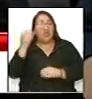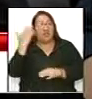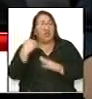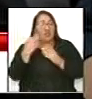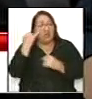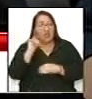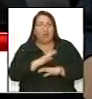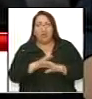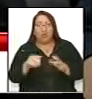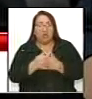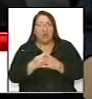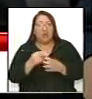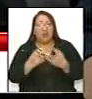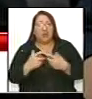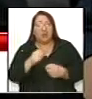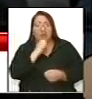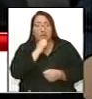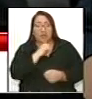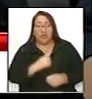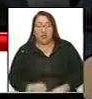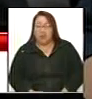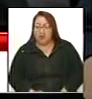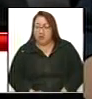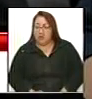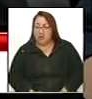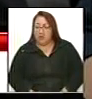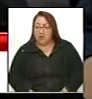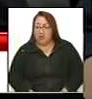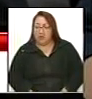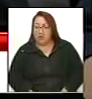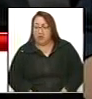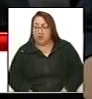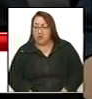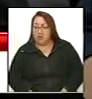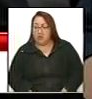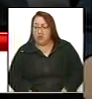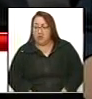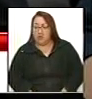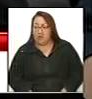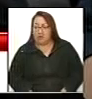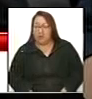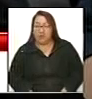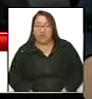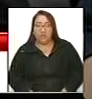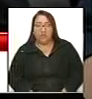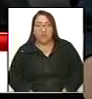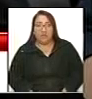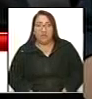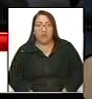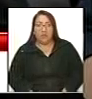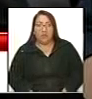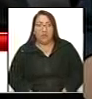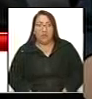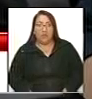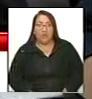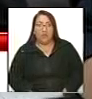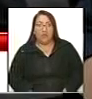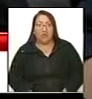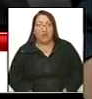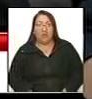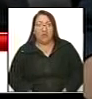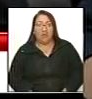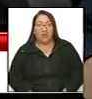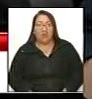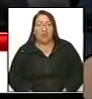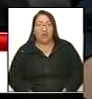El derecho de autor es un derecho privado, no es un derecho público, es un derecho de naturaleza privada. Entonces, y el derecho a la